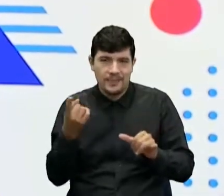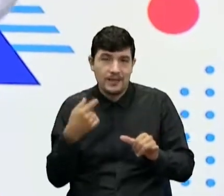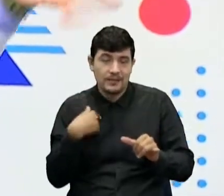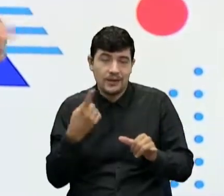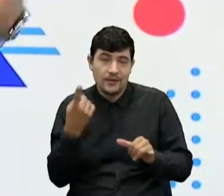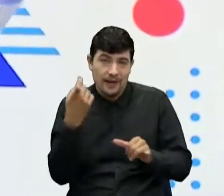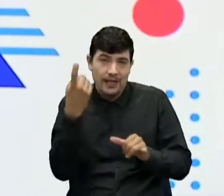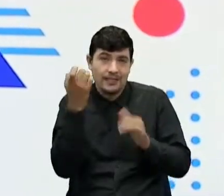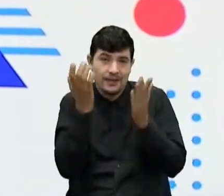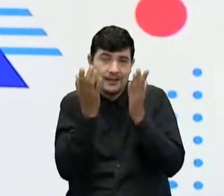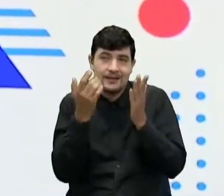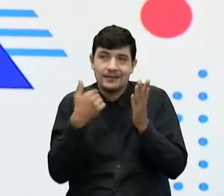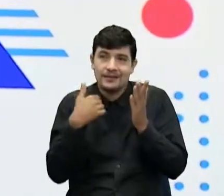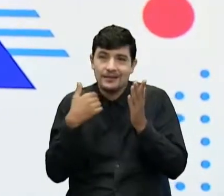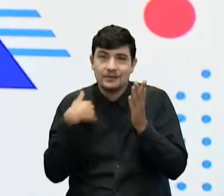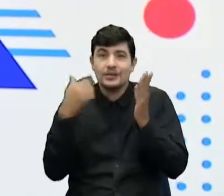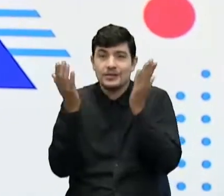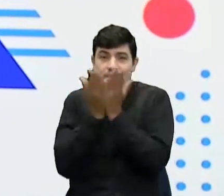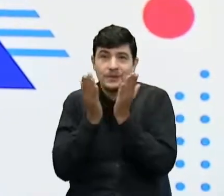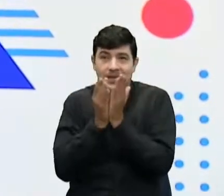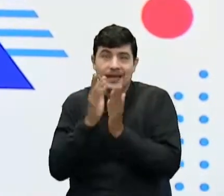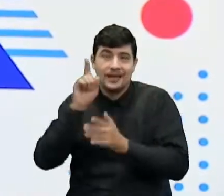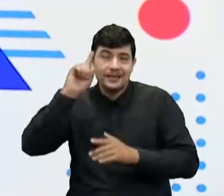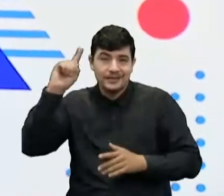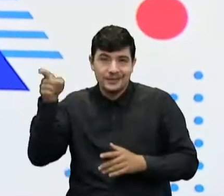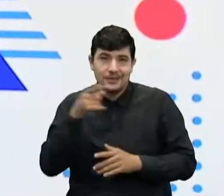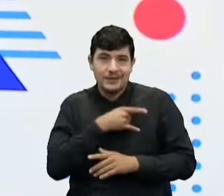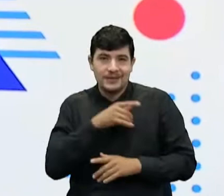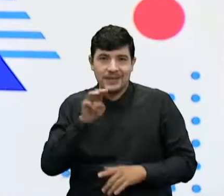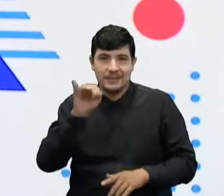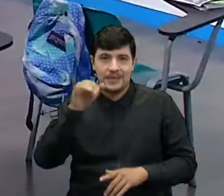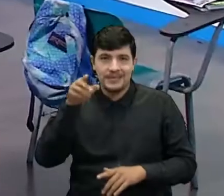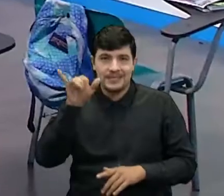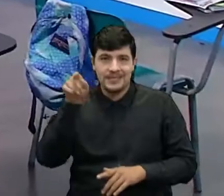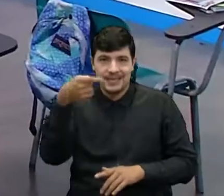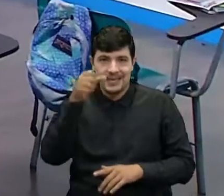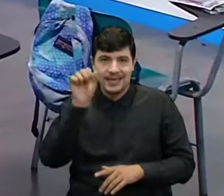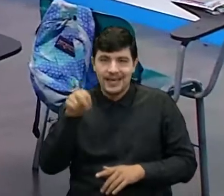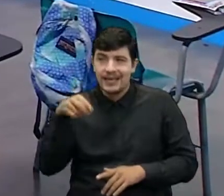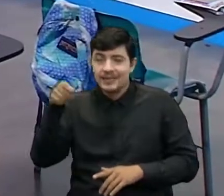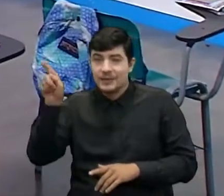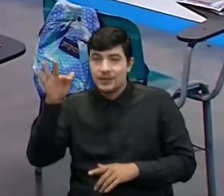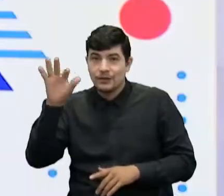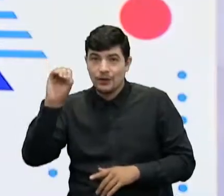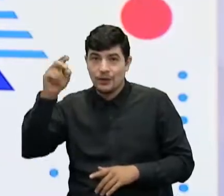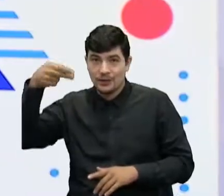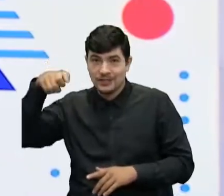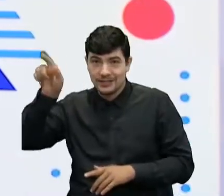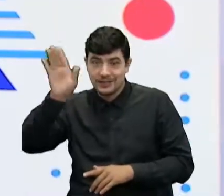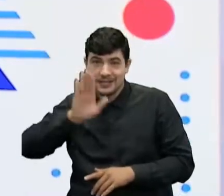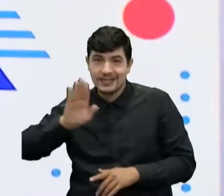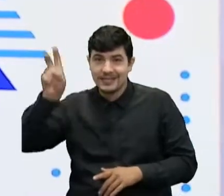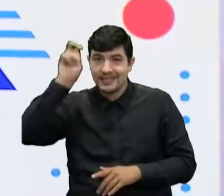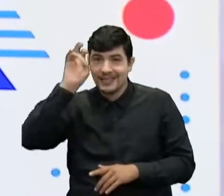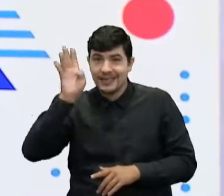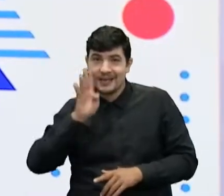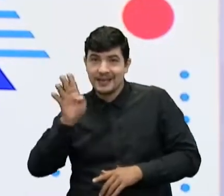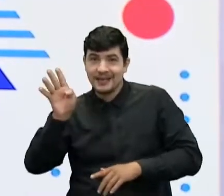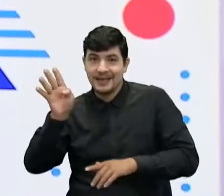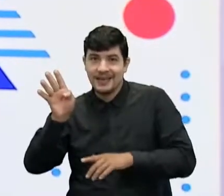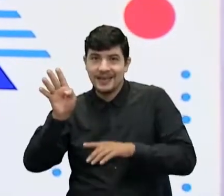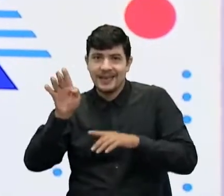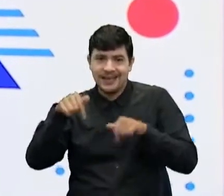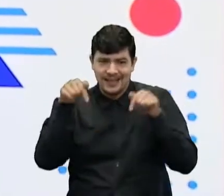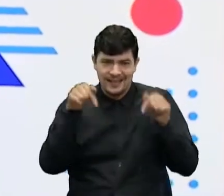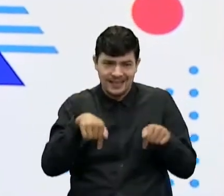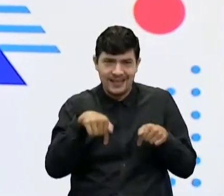yo estuve en Michigan ¿Cierto? Ah, usted estuvo por allá Ah Sí, El Toche de Norte de Santander ¿Cierto? Creo